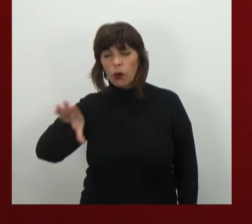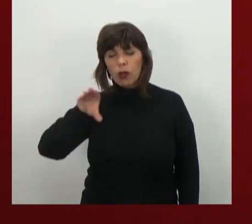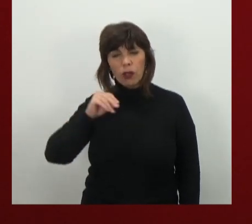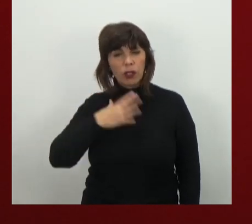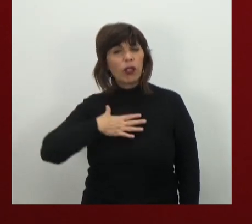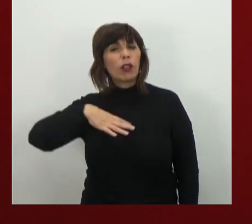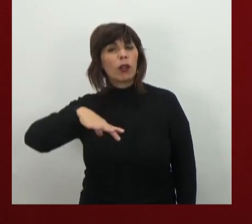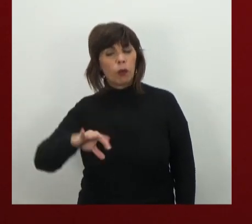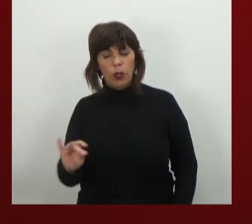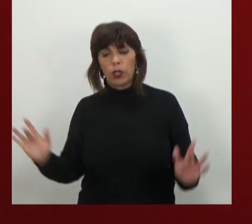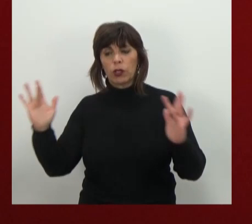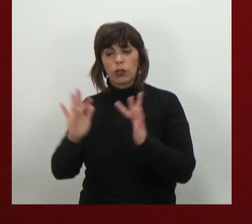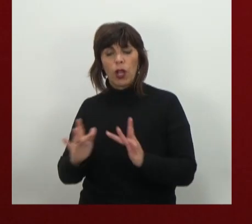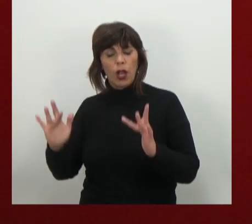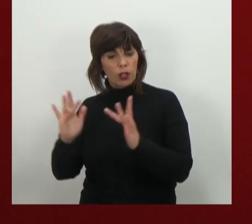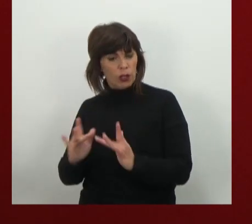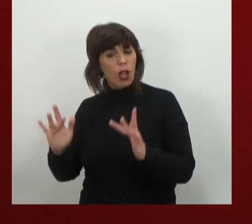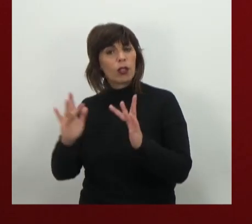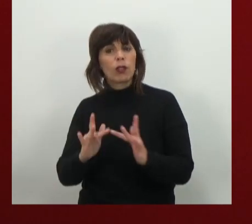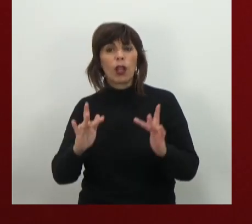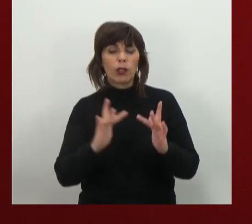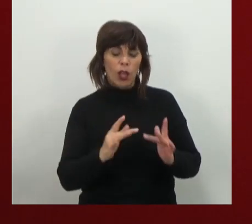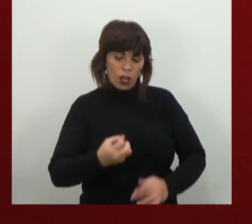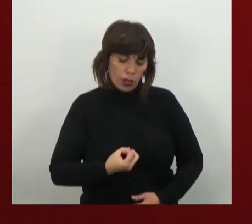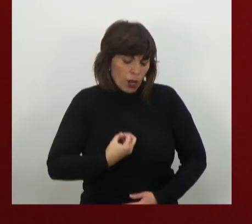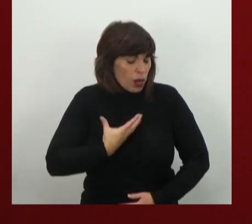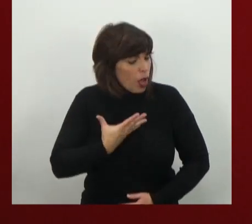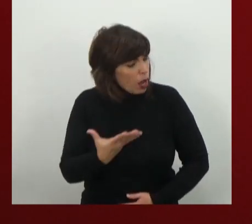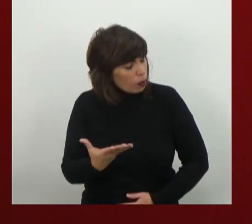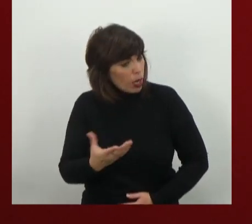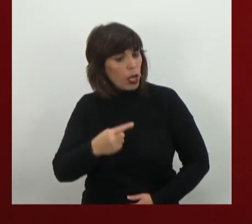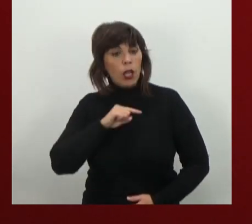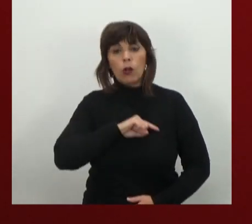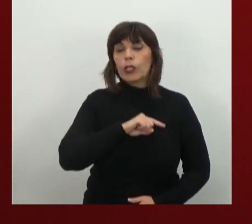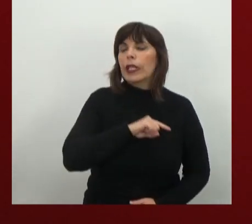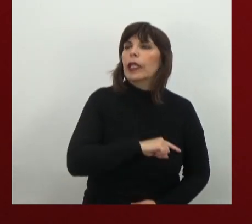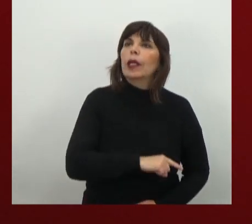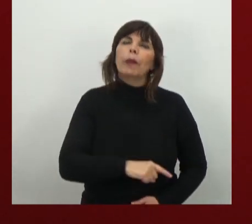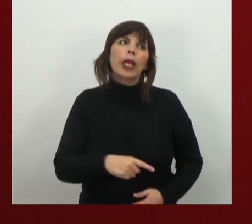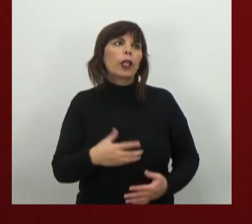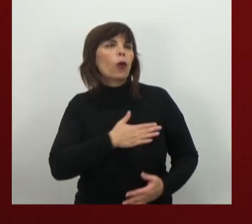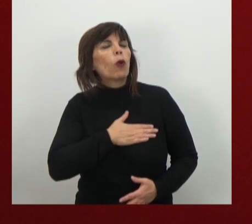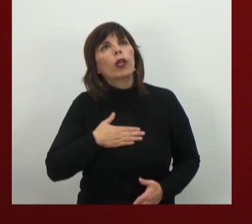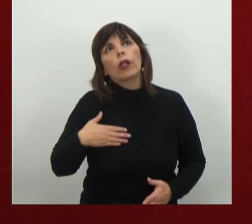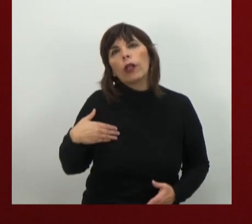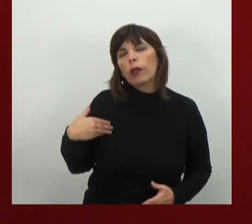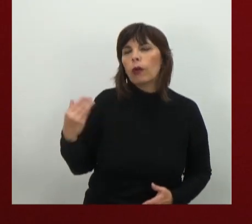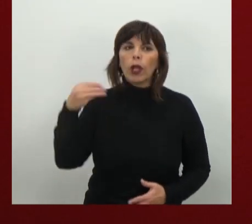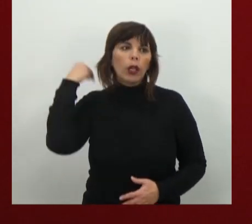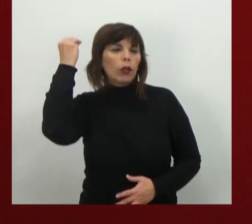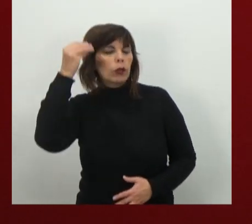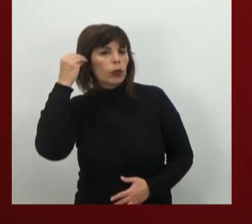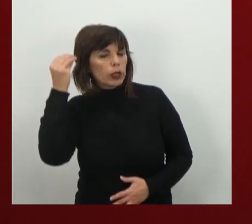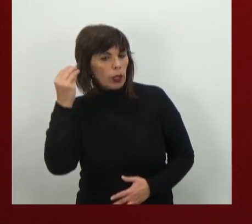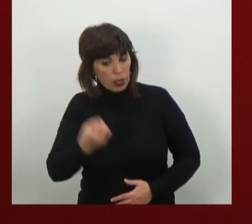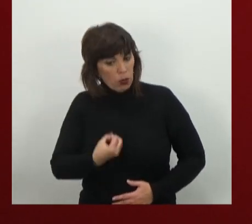alma. Donde está el corazón, los pensamientos, los sentimientos, los deseos. Pero